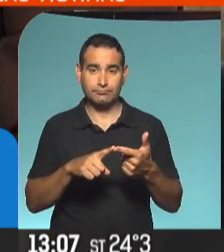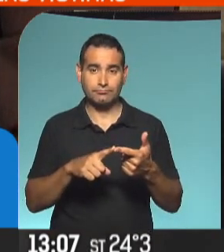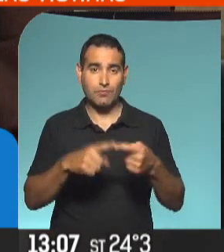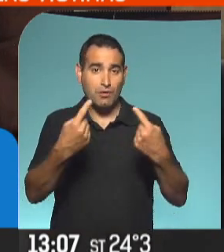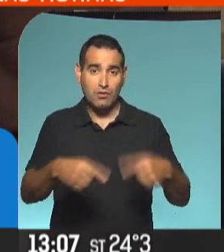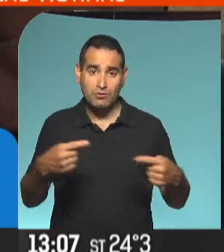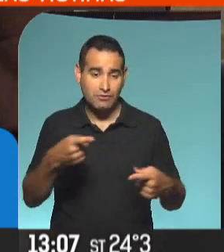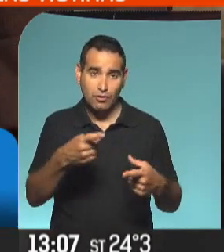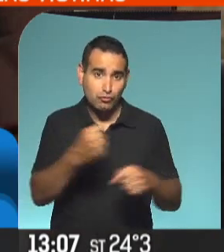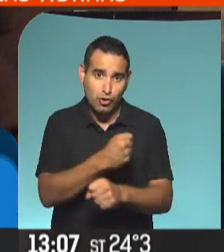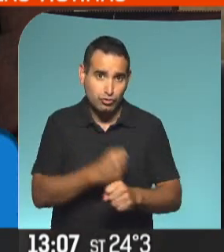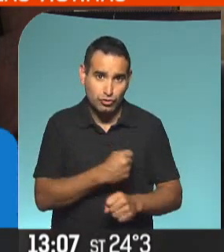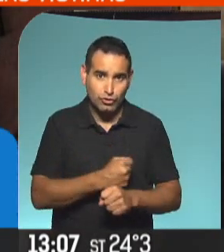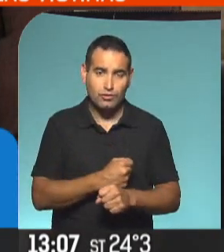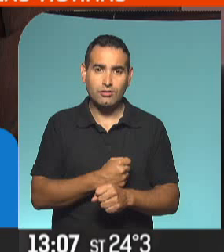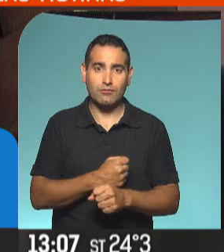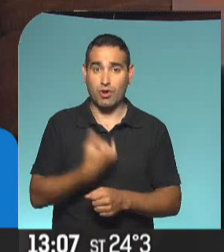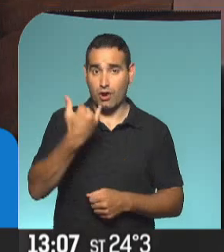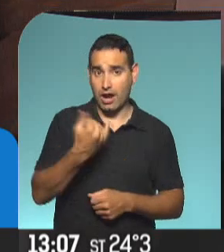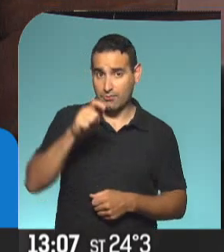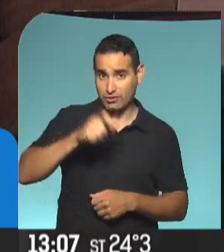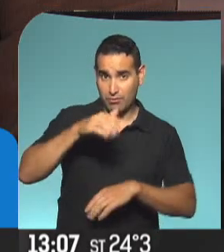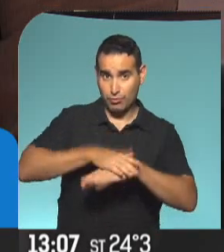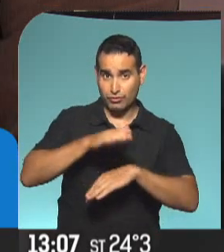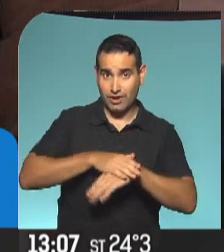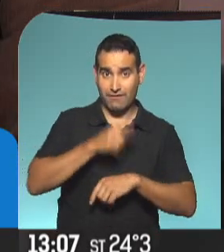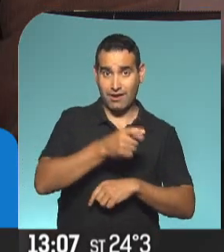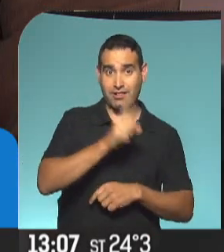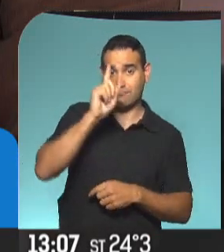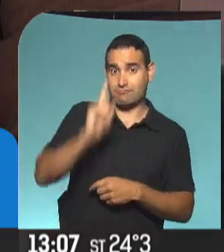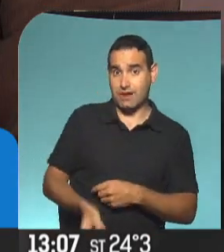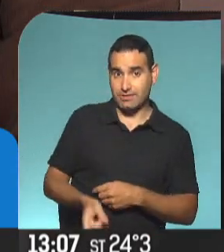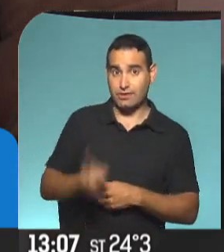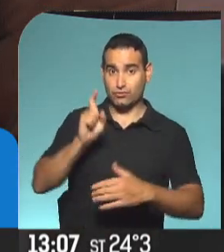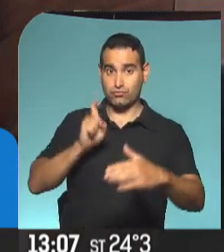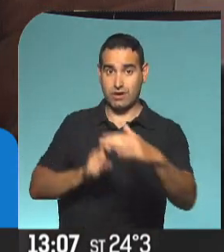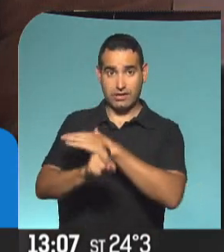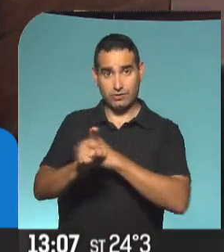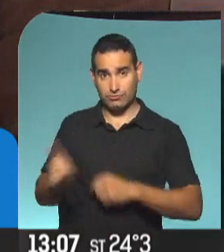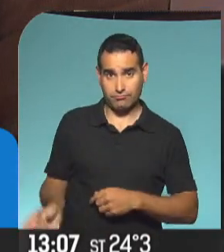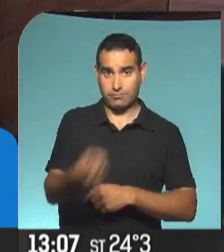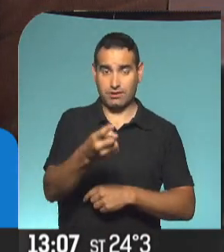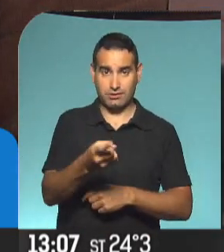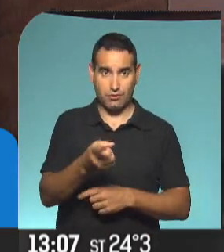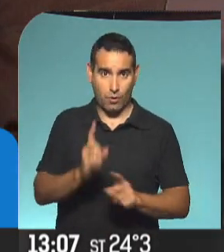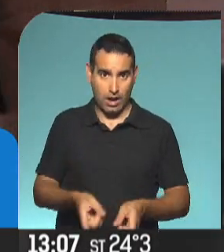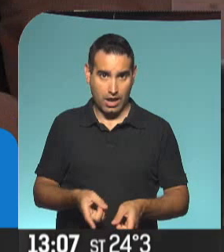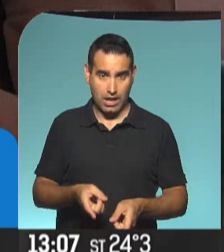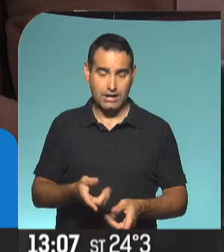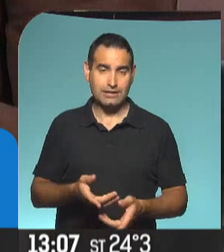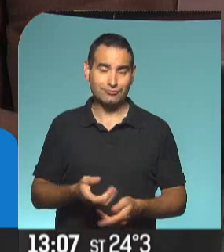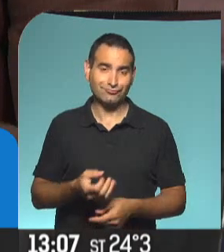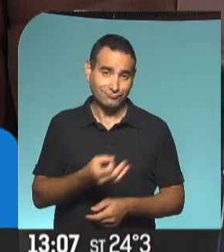componentes que no funcionaban. Ahora, ya ahí hay un primer responsable, el Sin que dudas. ordenó o autorizó que el submarino saliera en esas condiciones. Claro, pero